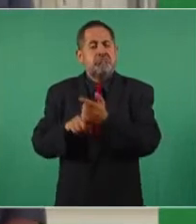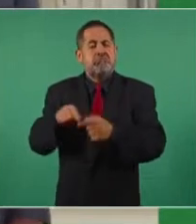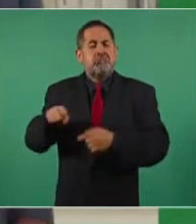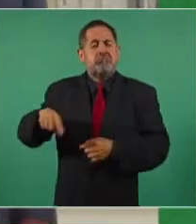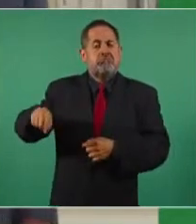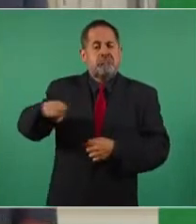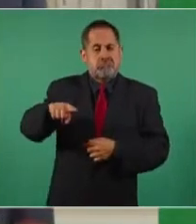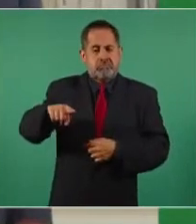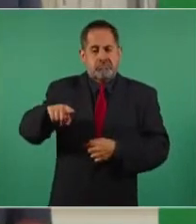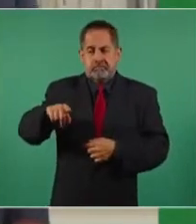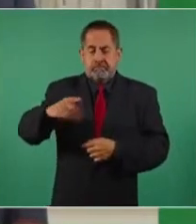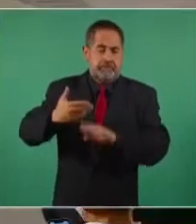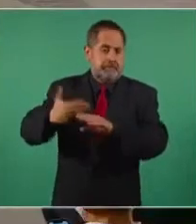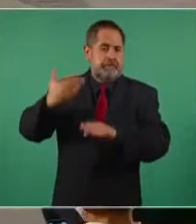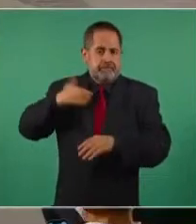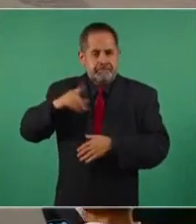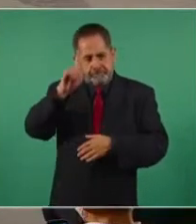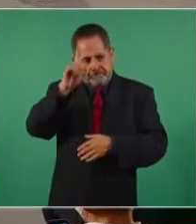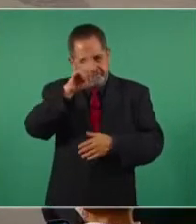asesoría